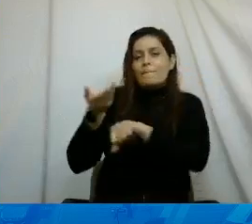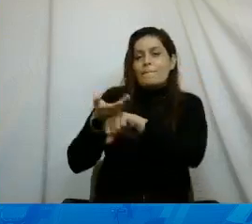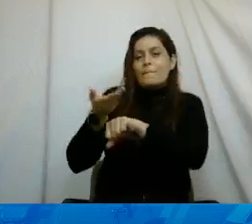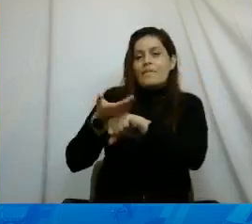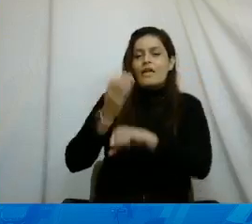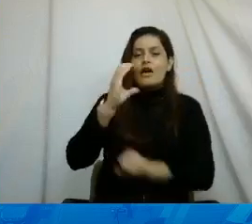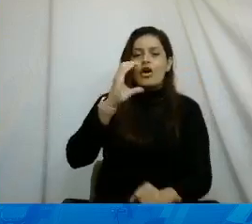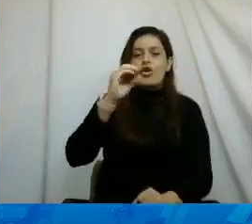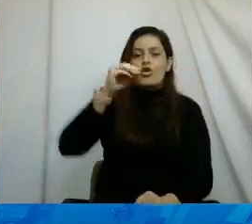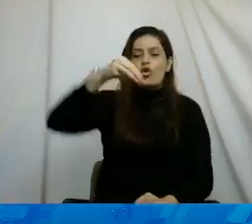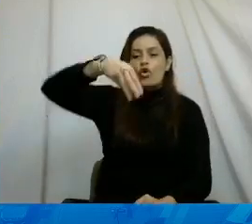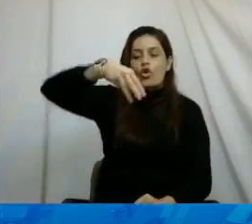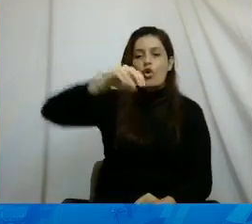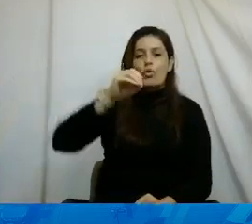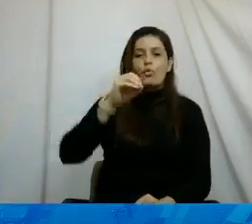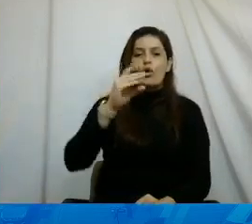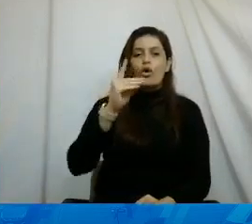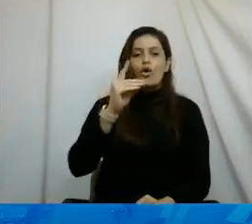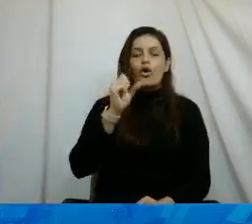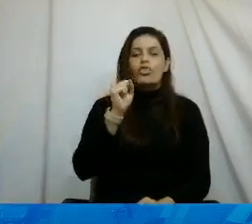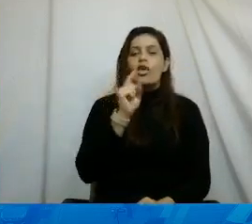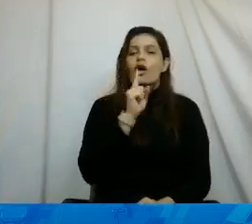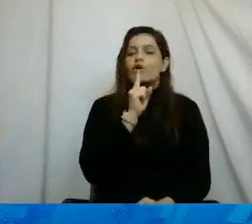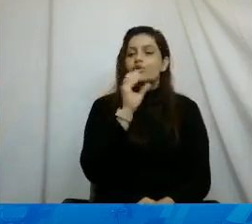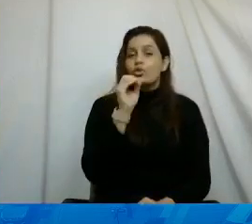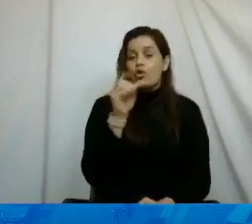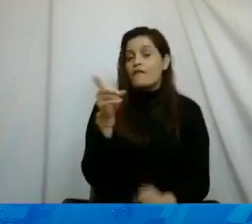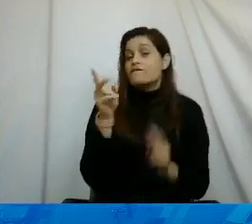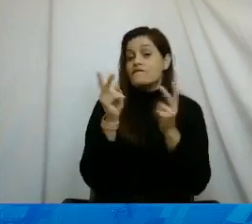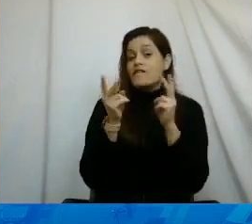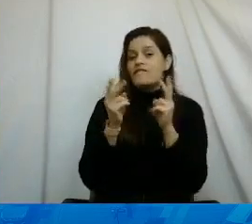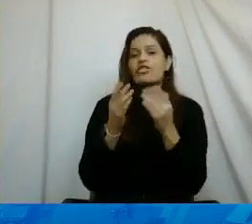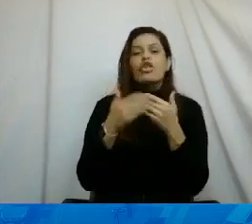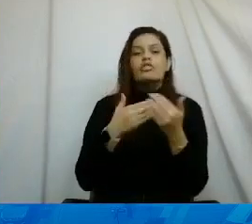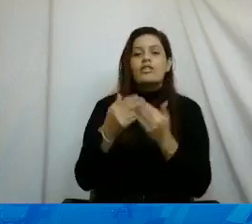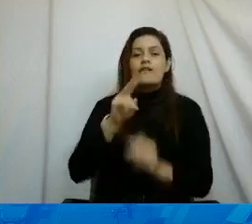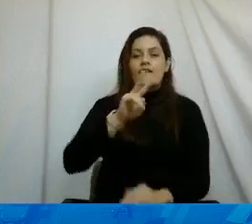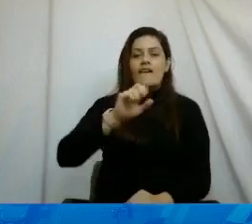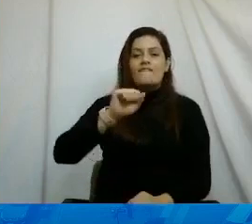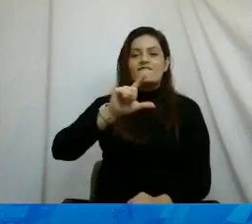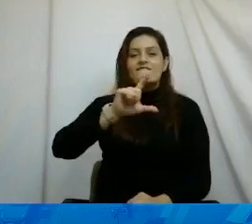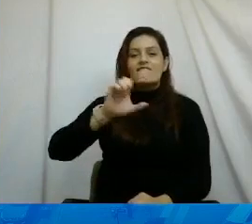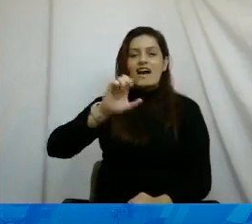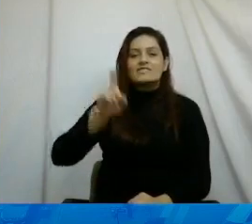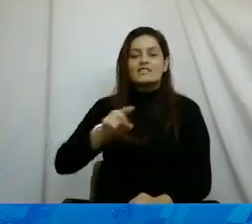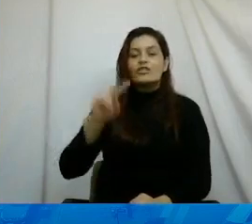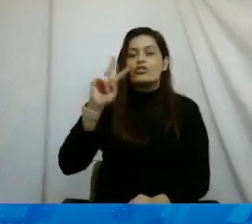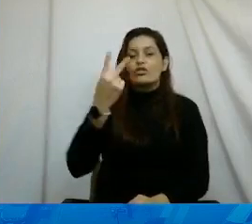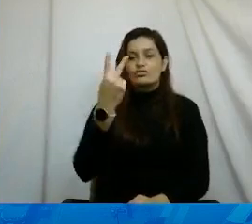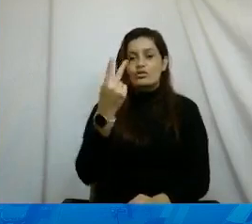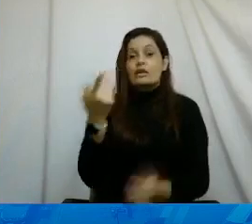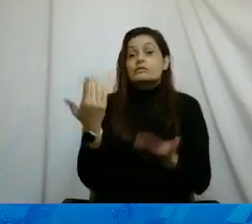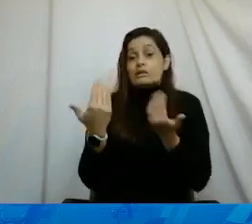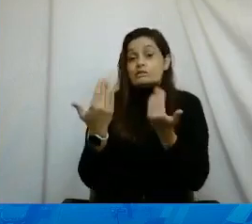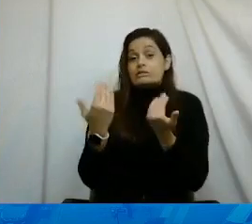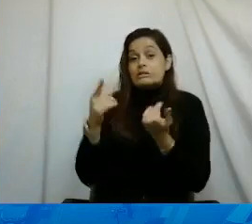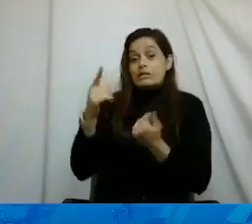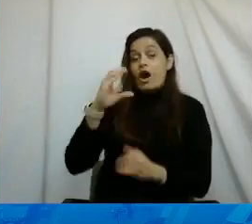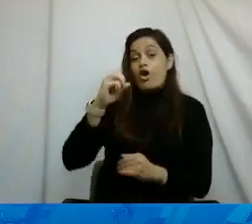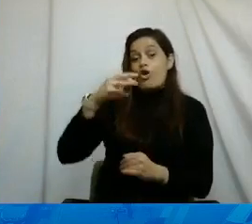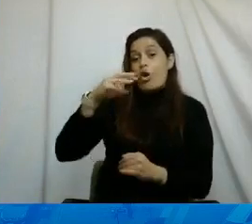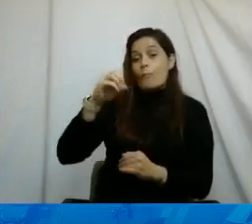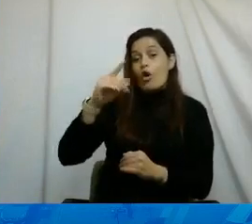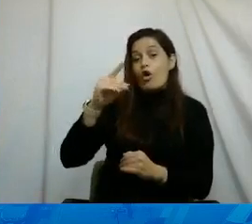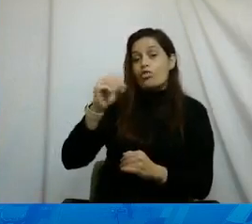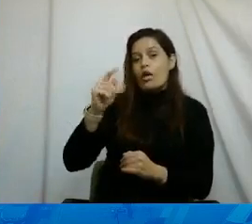comodato. Ellos son de la población Los Valles 2, están solicitando un comodato y destacar que ellas están